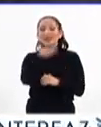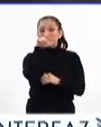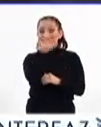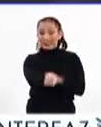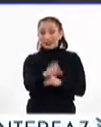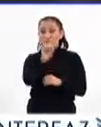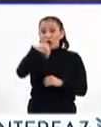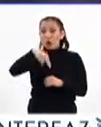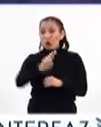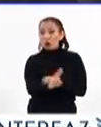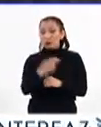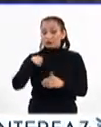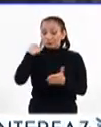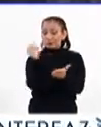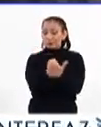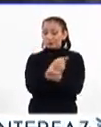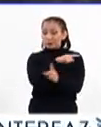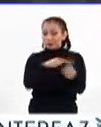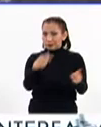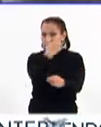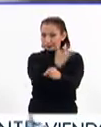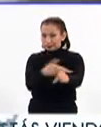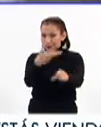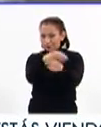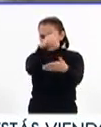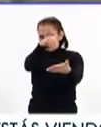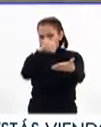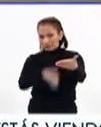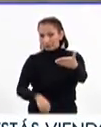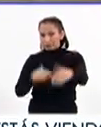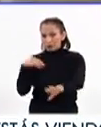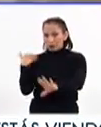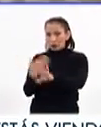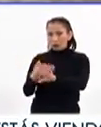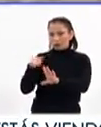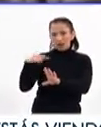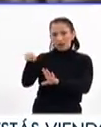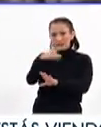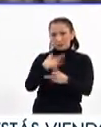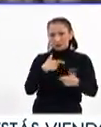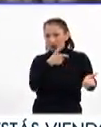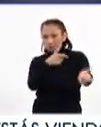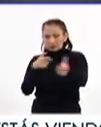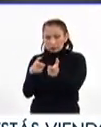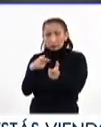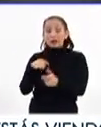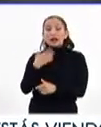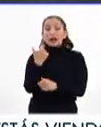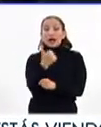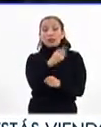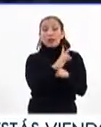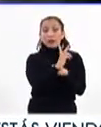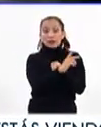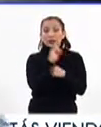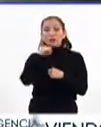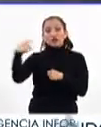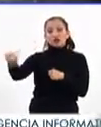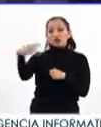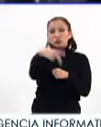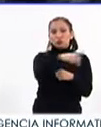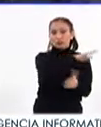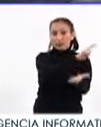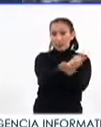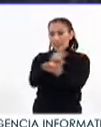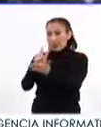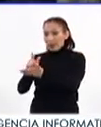2017 la ONU aprobó una serie de resoluciones para atacar el problema desde su raíz. Por otro lado, cada país lanza también